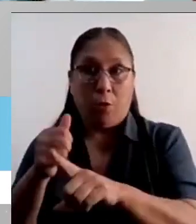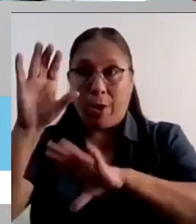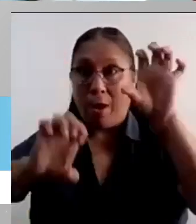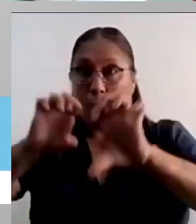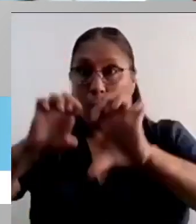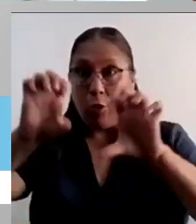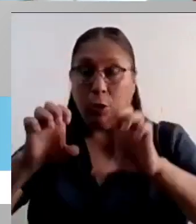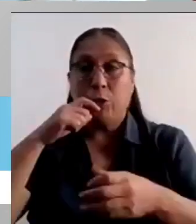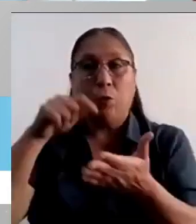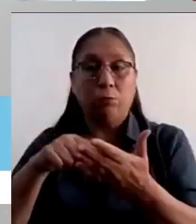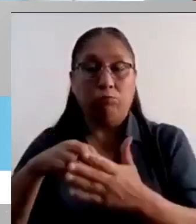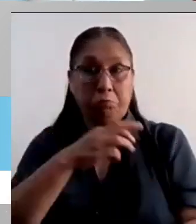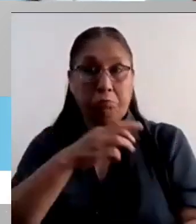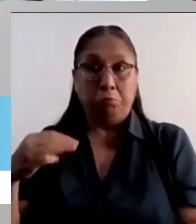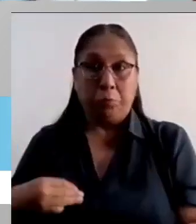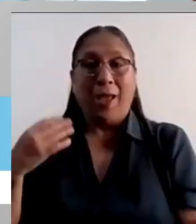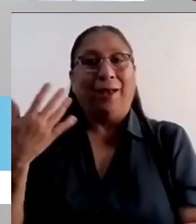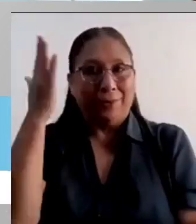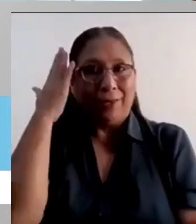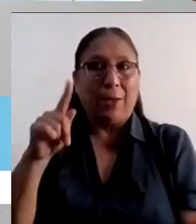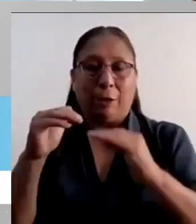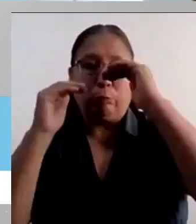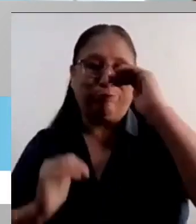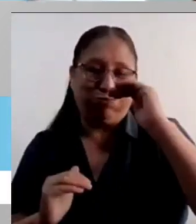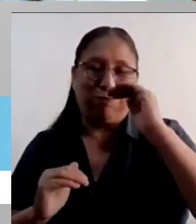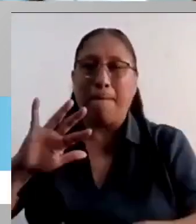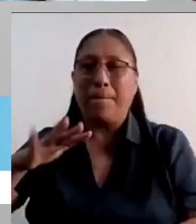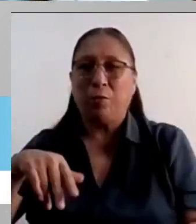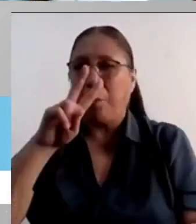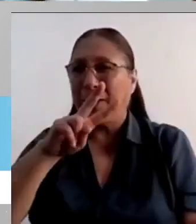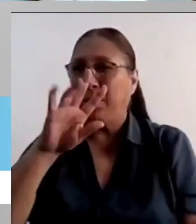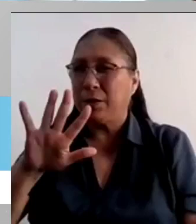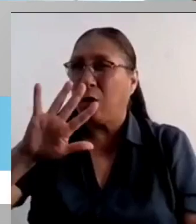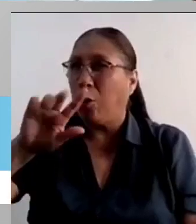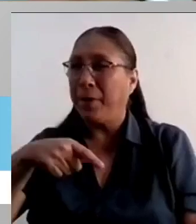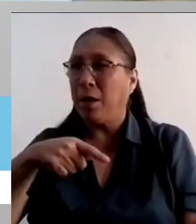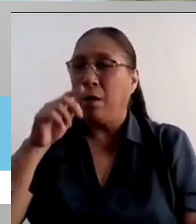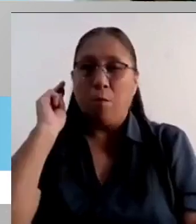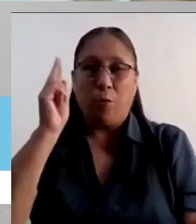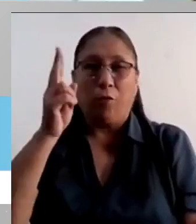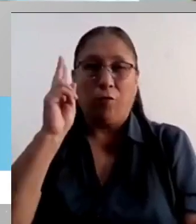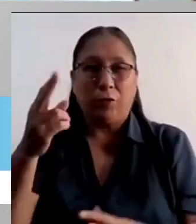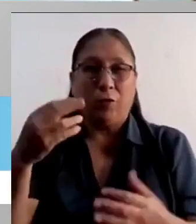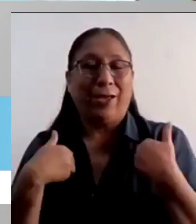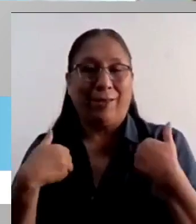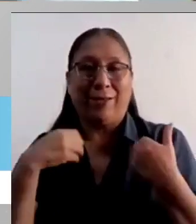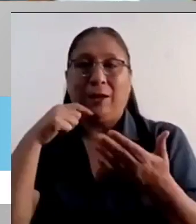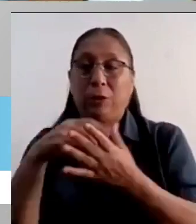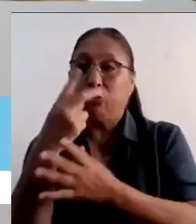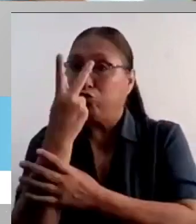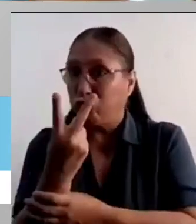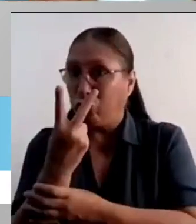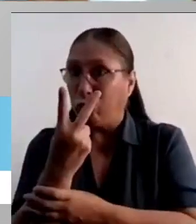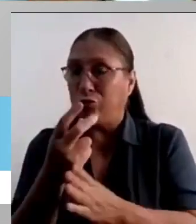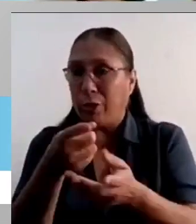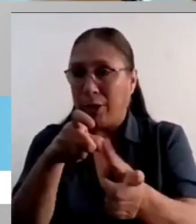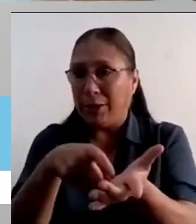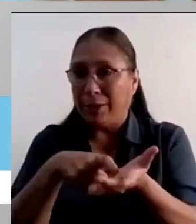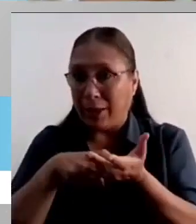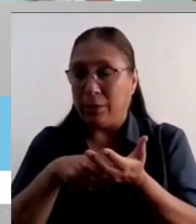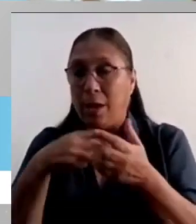se sabe que hay una brecha de aproximadamente 25,000 docentes que tengan estos dos requisitos, ¿no? Por un lado la